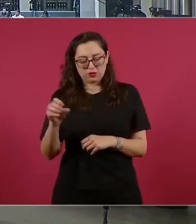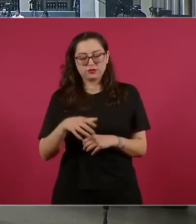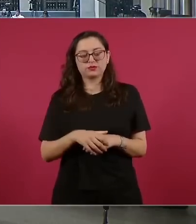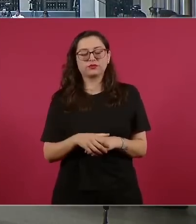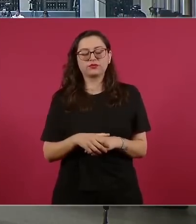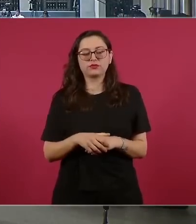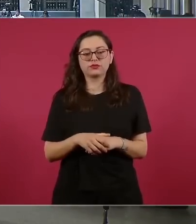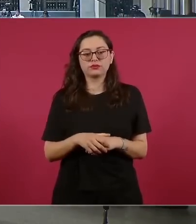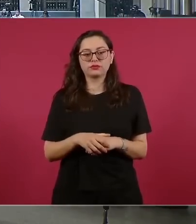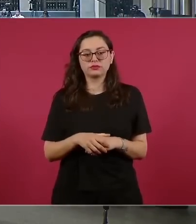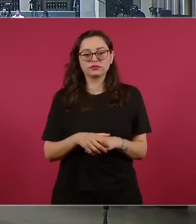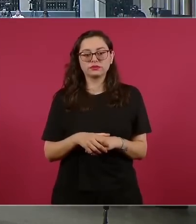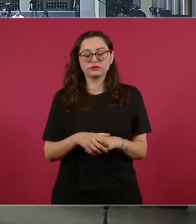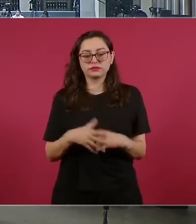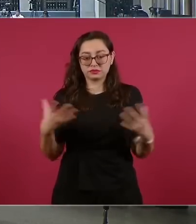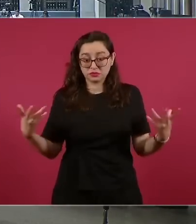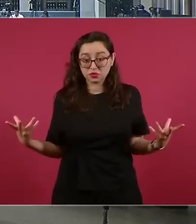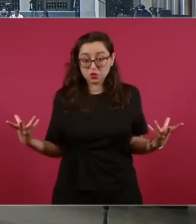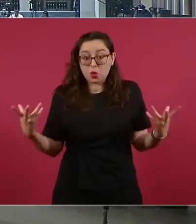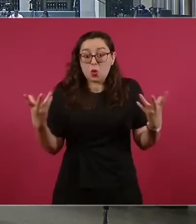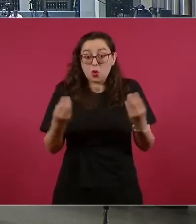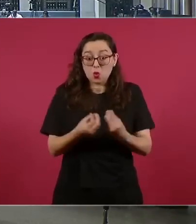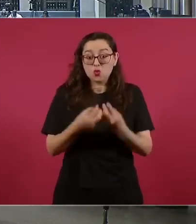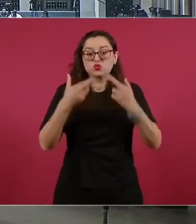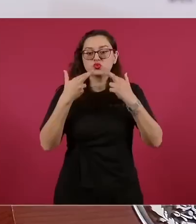se reúnen en Gobernación